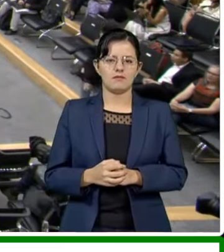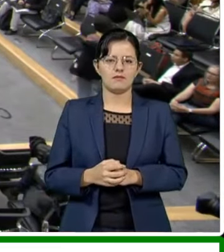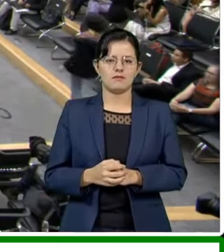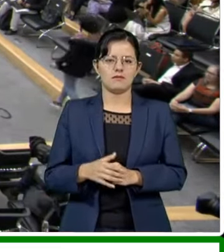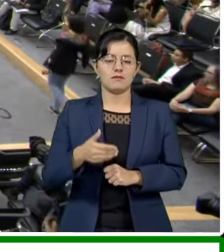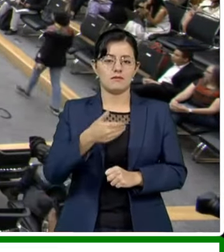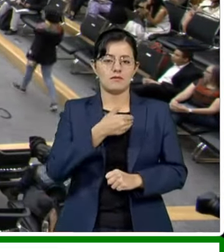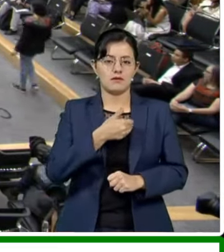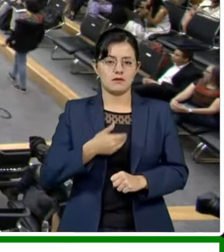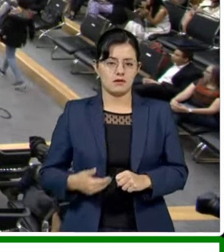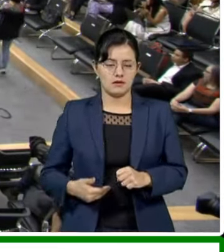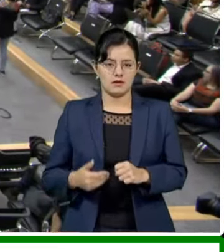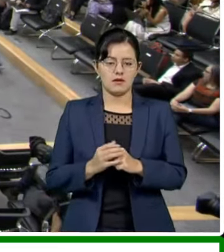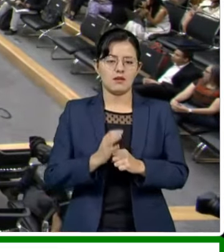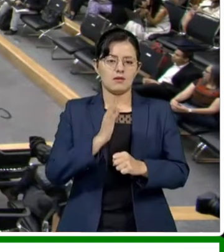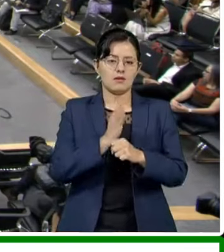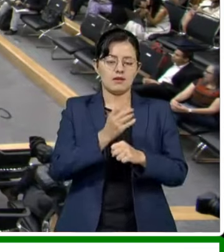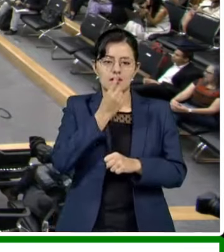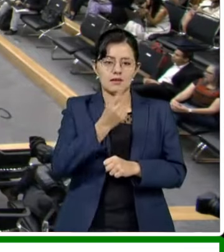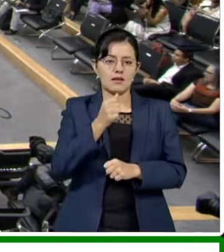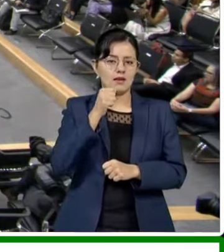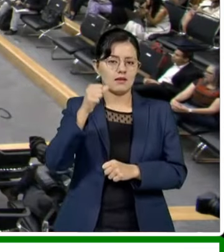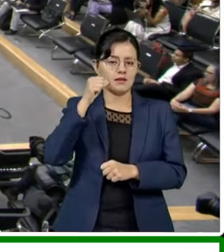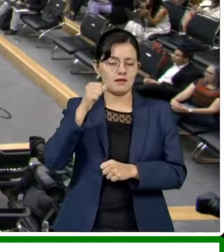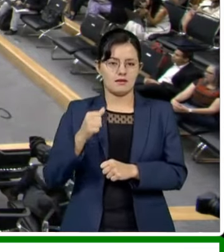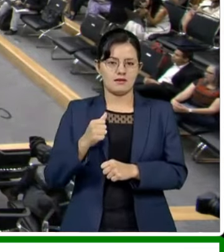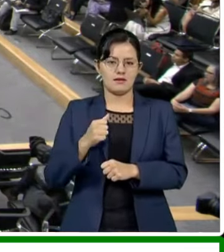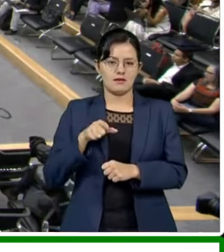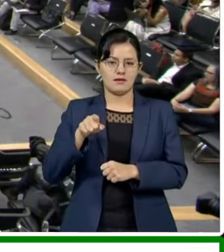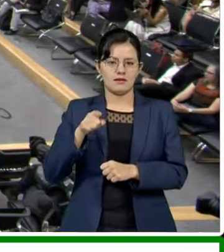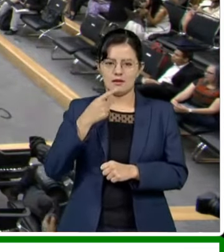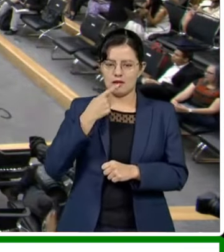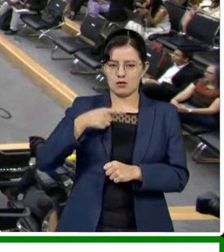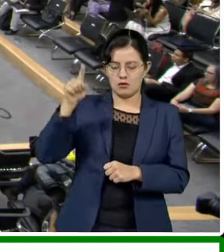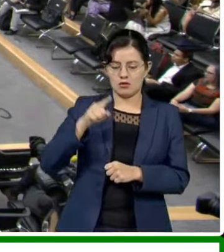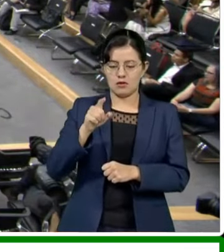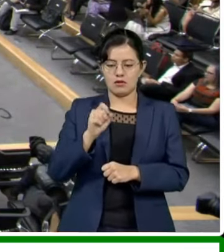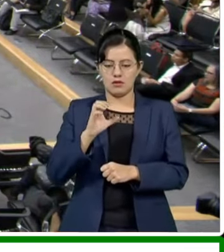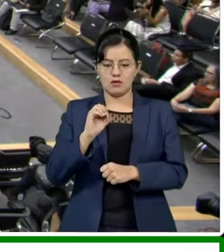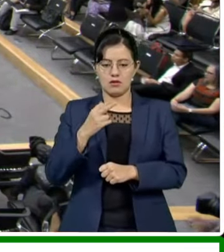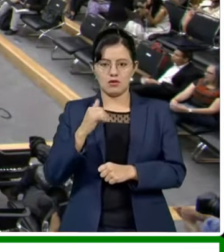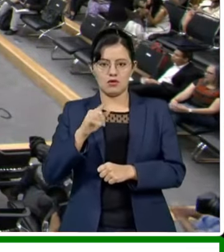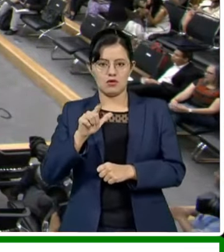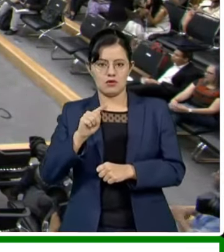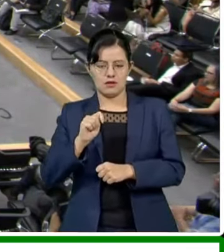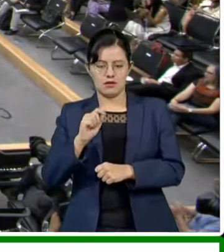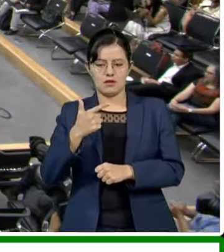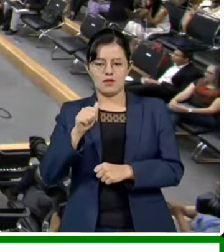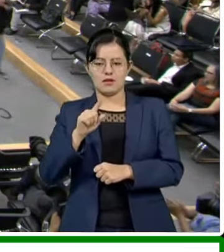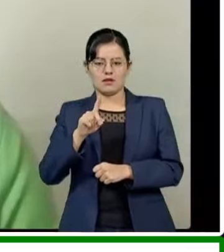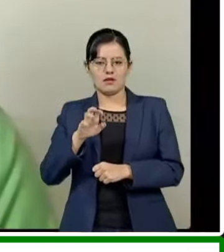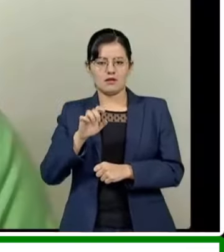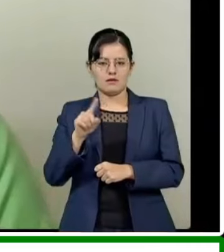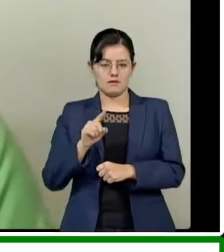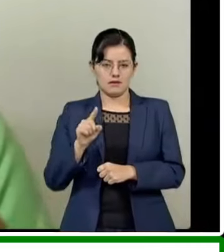Presidenta, ante la falta de espacio, de otro espacio, decirle que ayer presentamos una queja contra Xóchitl Gálvez que no ha sido atendida por el INE ni por la Comisión de Quejas.